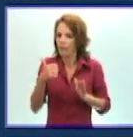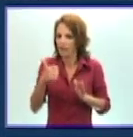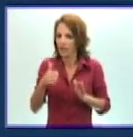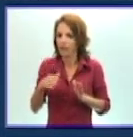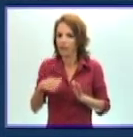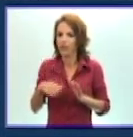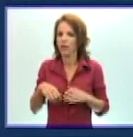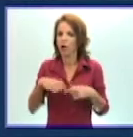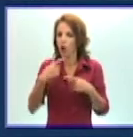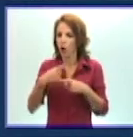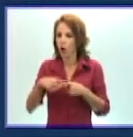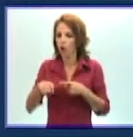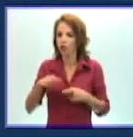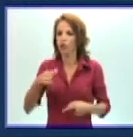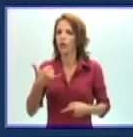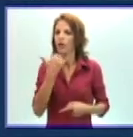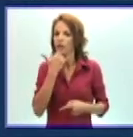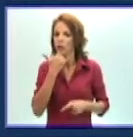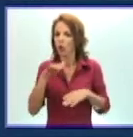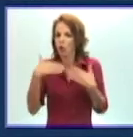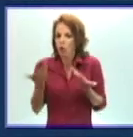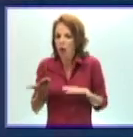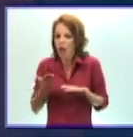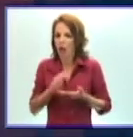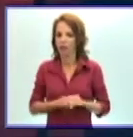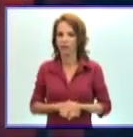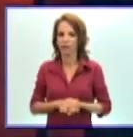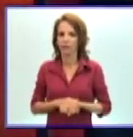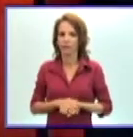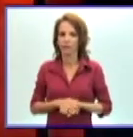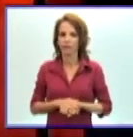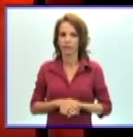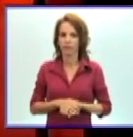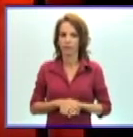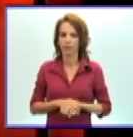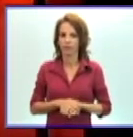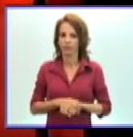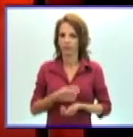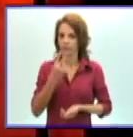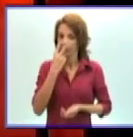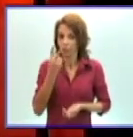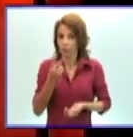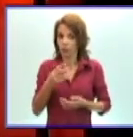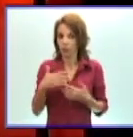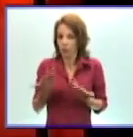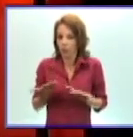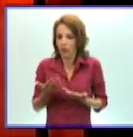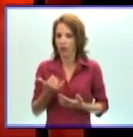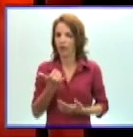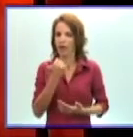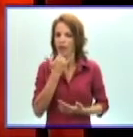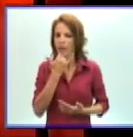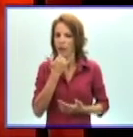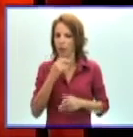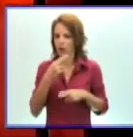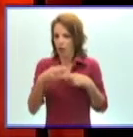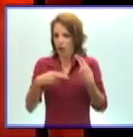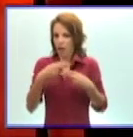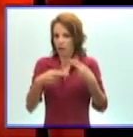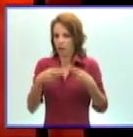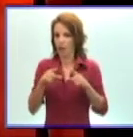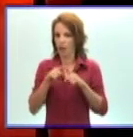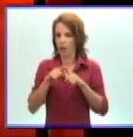qué? De paralaje. Que no es más que el error que se comete a la hora de medir cuando